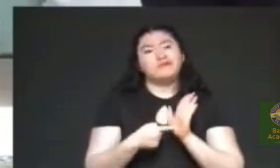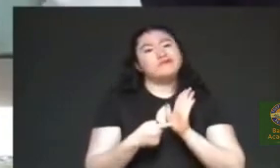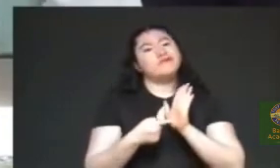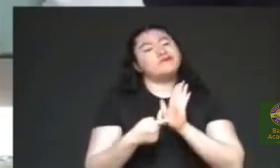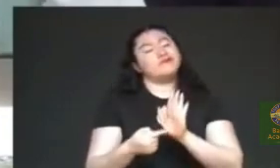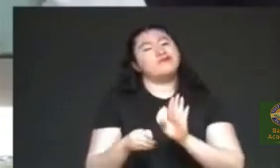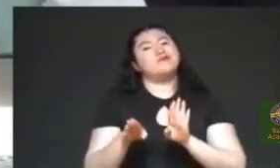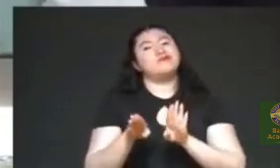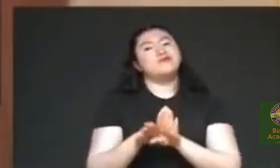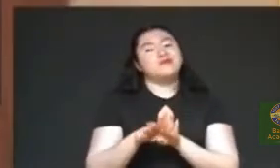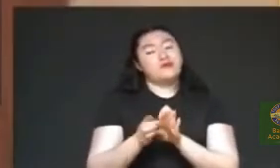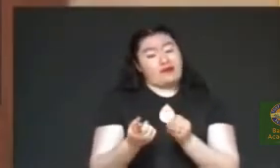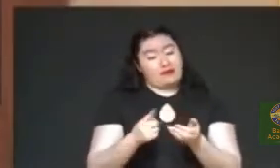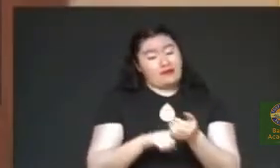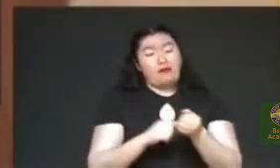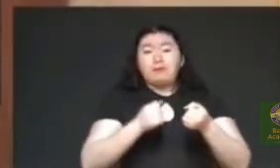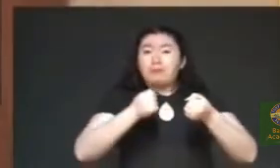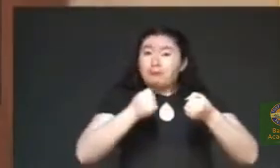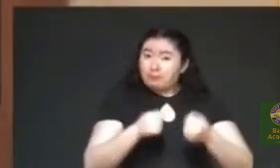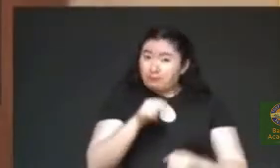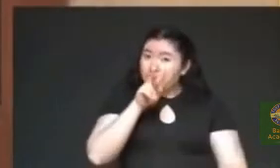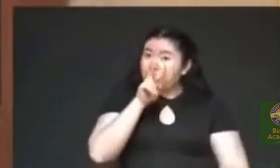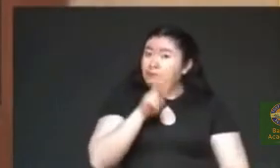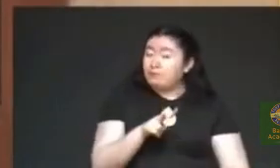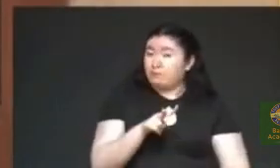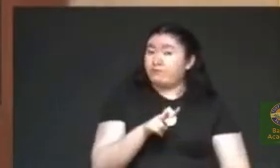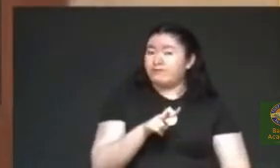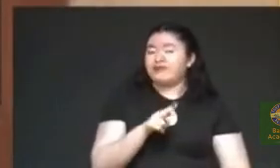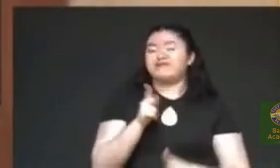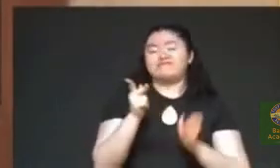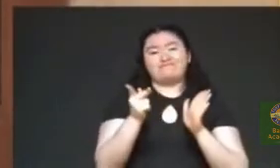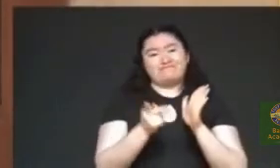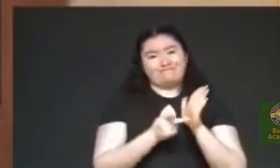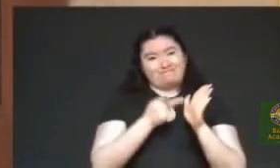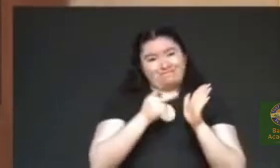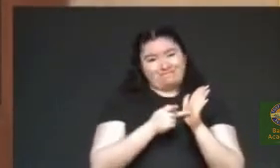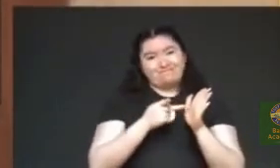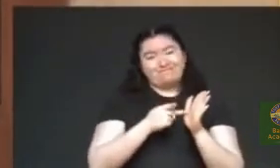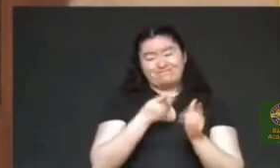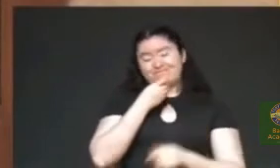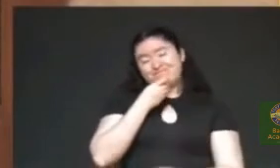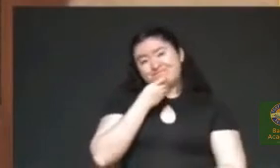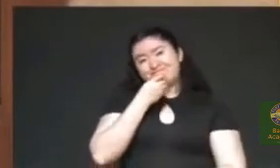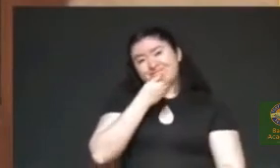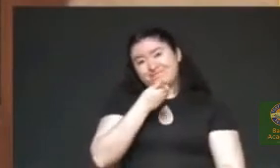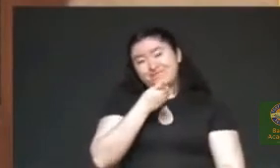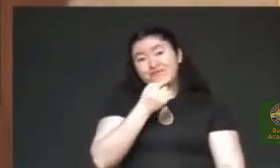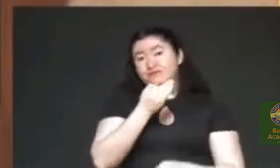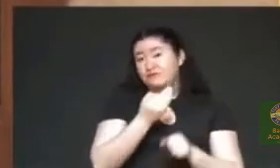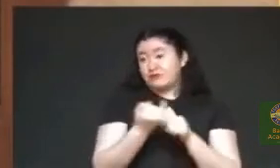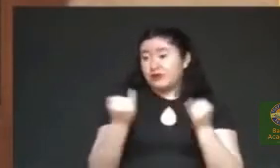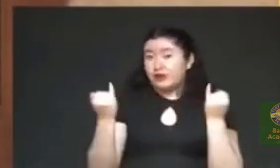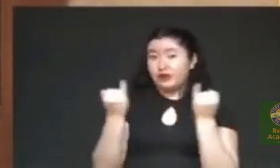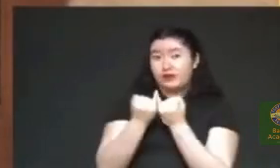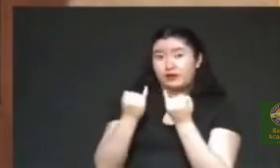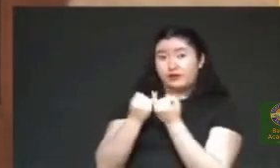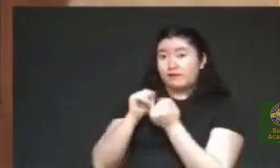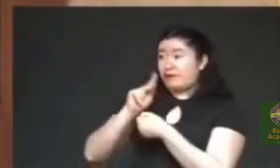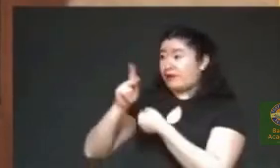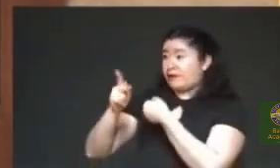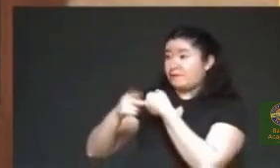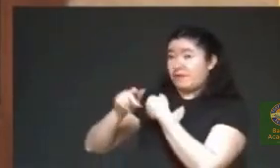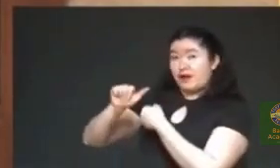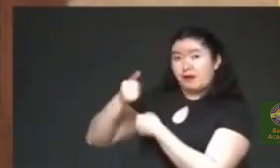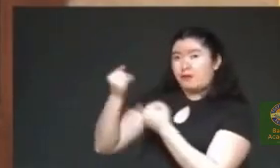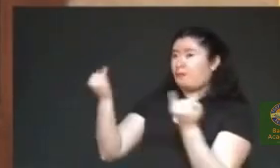margen de seguridad que nuevamente estamos en los parámetros internacionales. Ese es el tema,